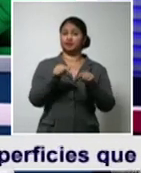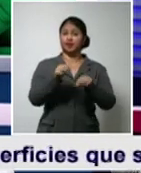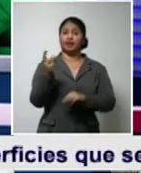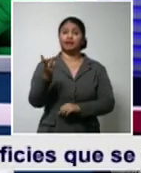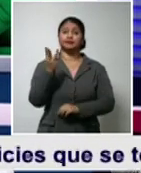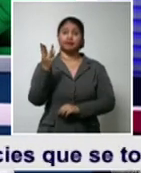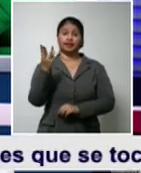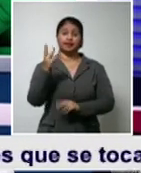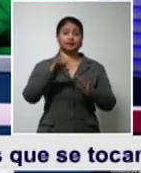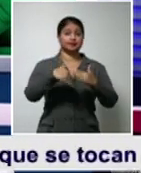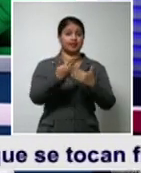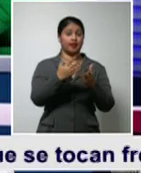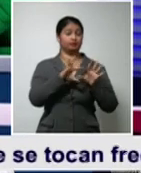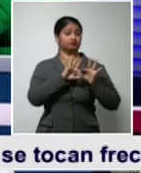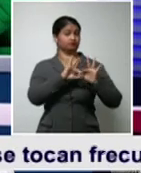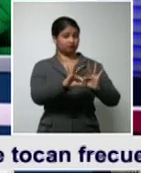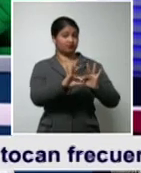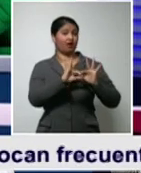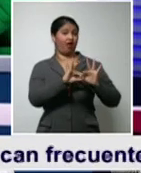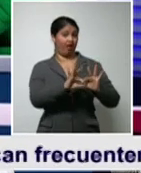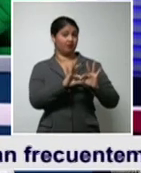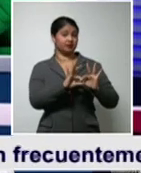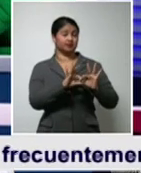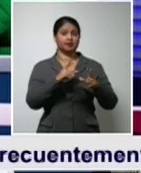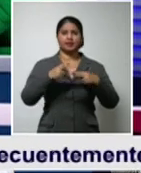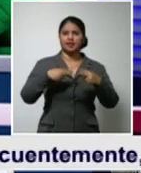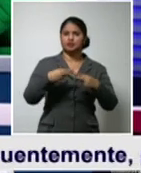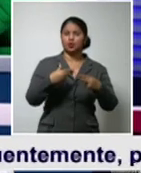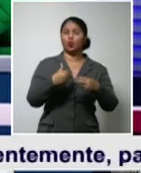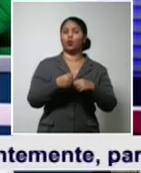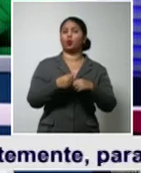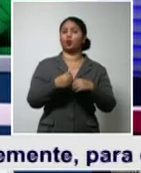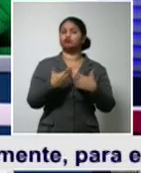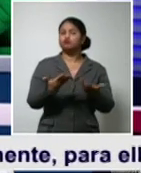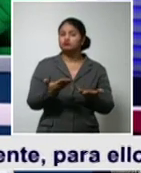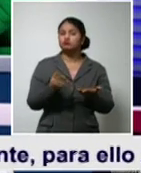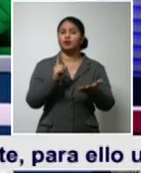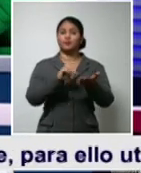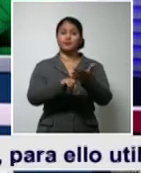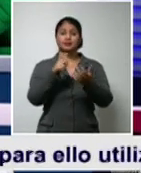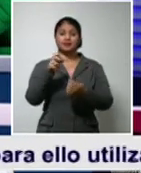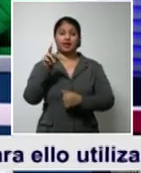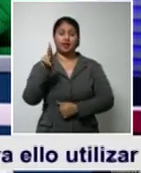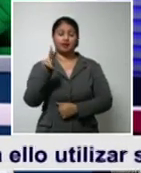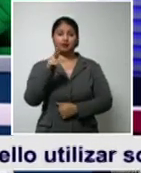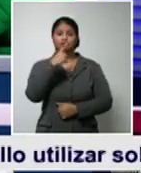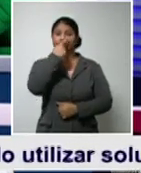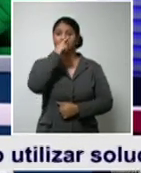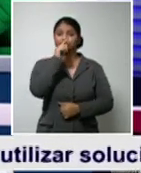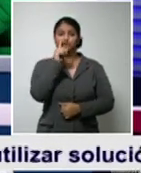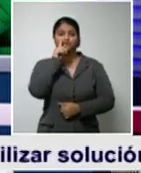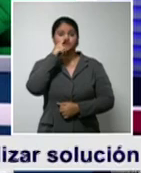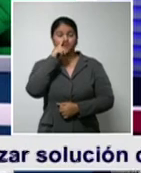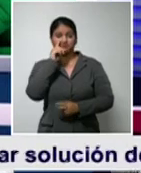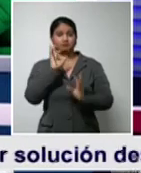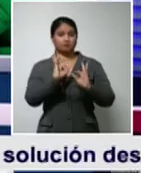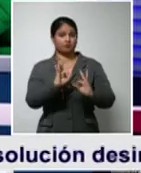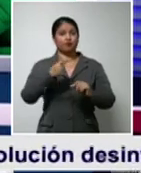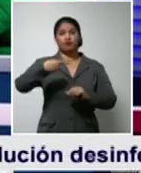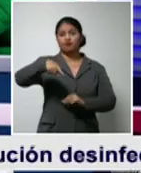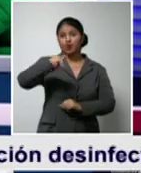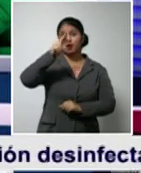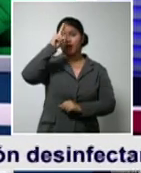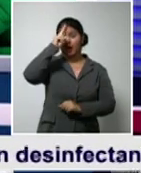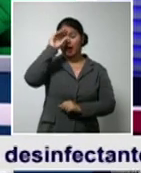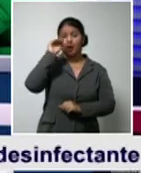las pruebas, tan pronto se acudió al médico y fue ingresado. Primeramente fue valorado